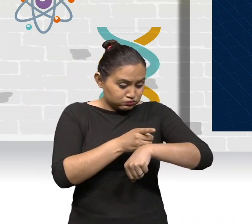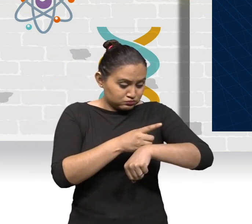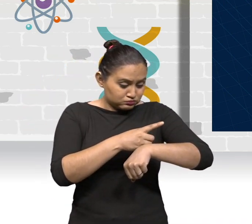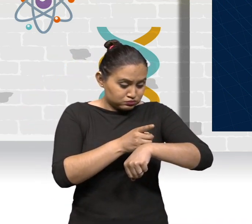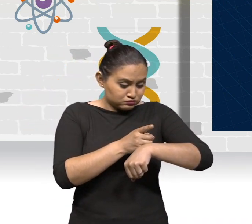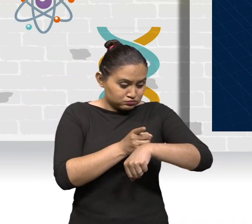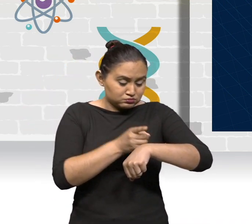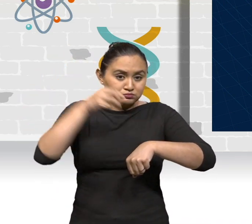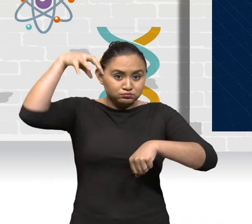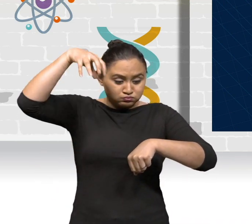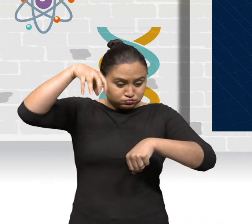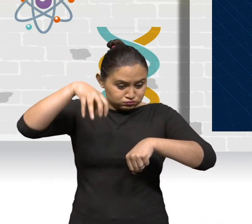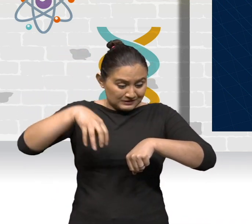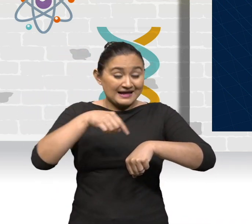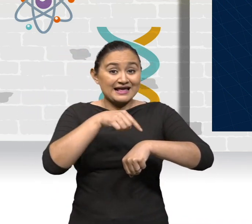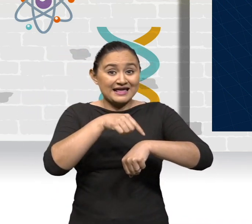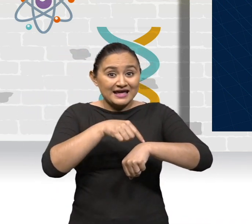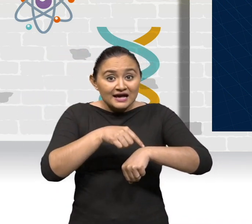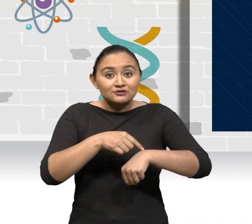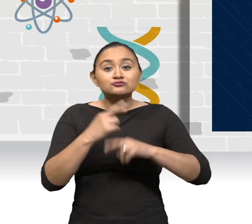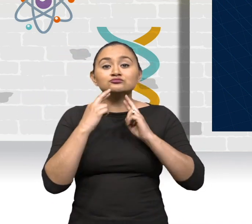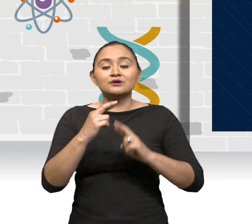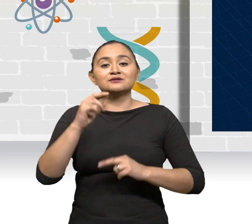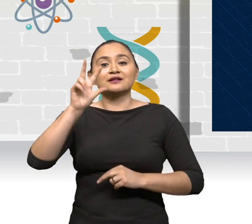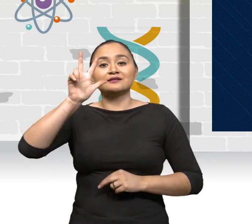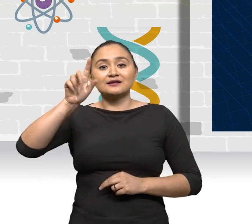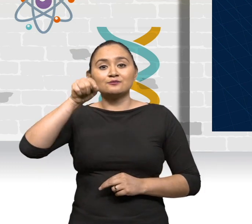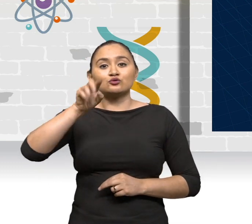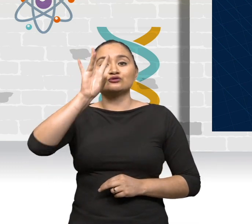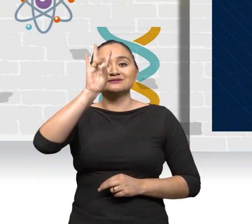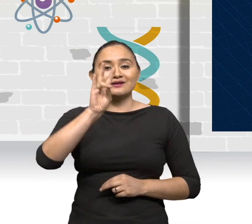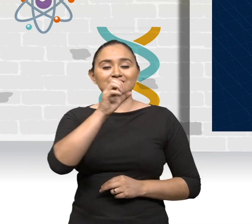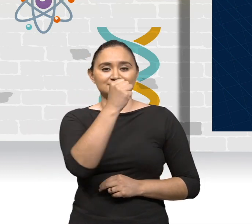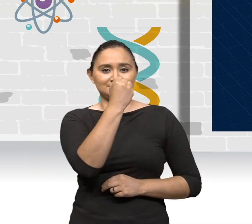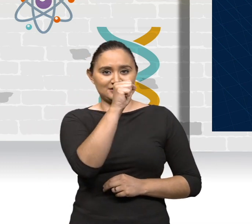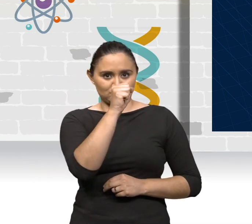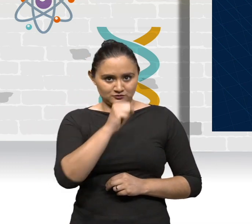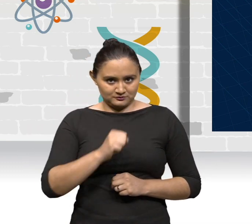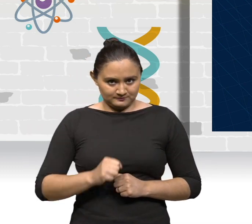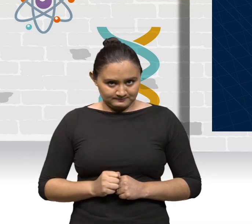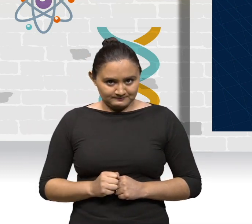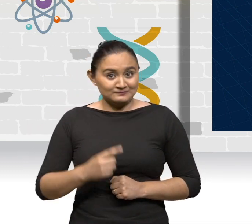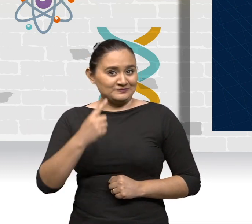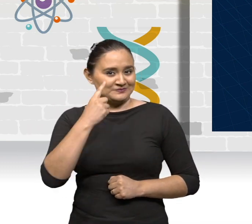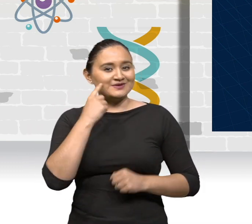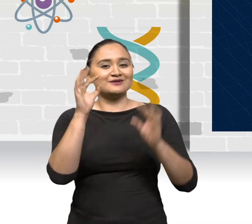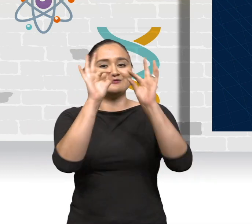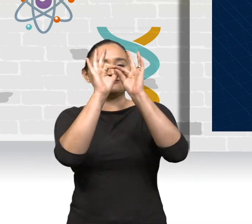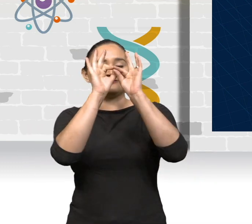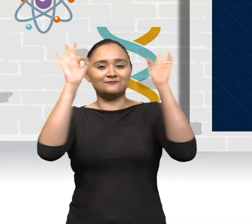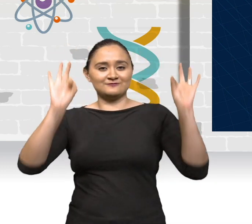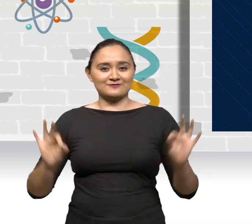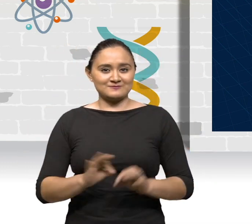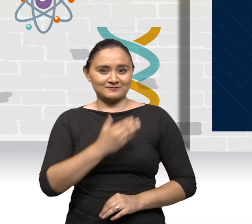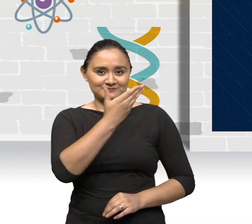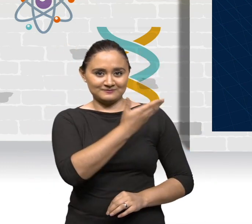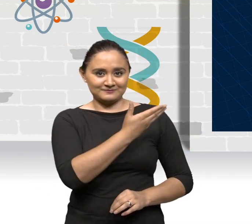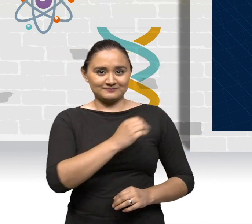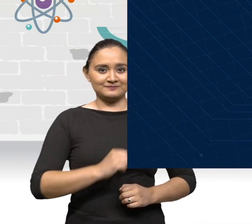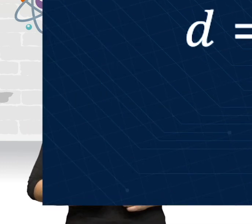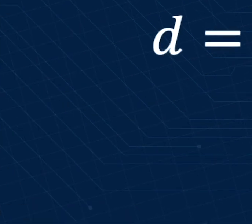3.7 segundos. Por lo tanto, la ecuación que más se adecua es la segunda, que se puede reescribir en función